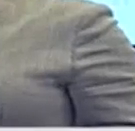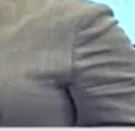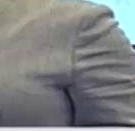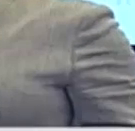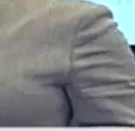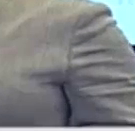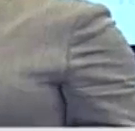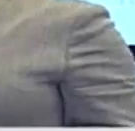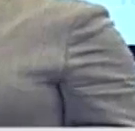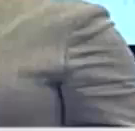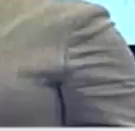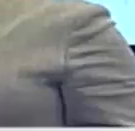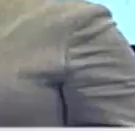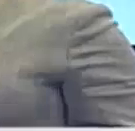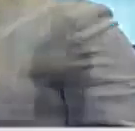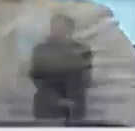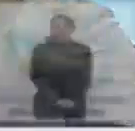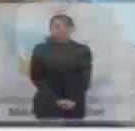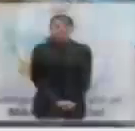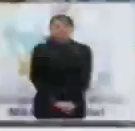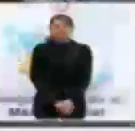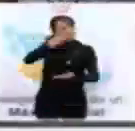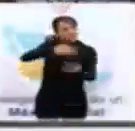involucrados en la materia. Acompáñenos.